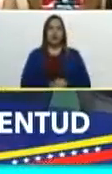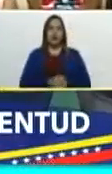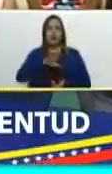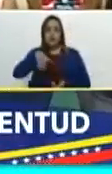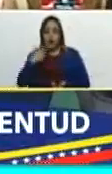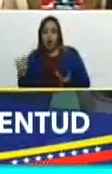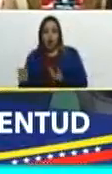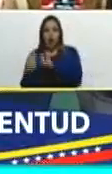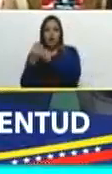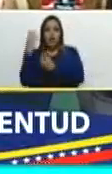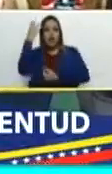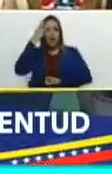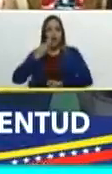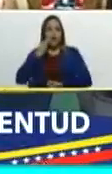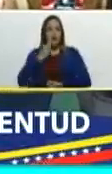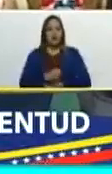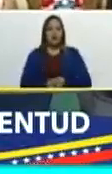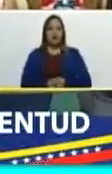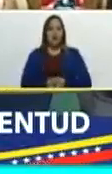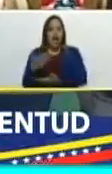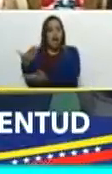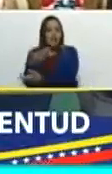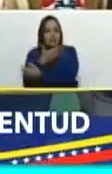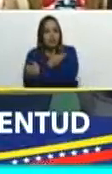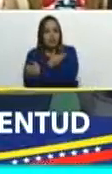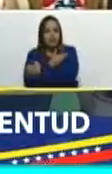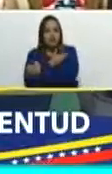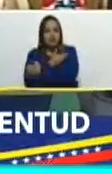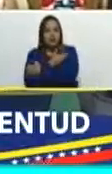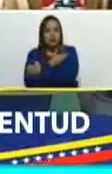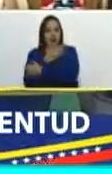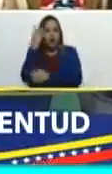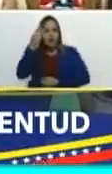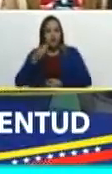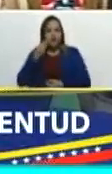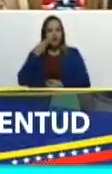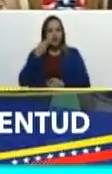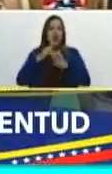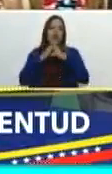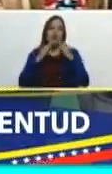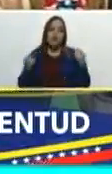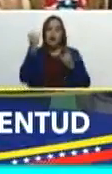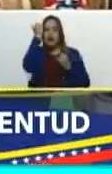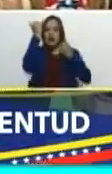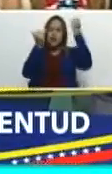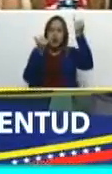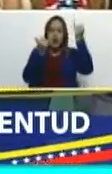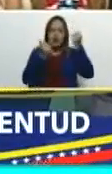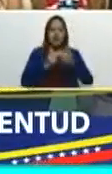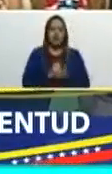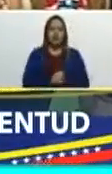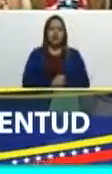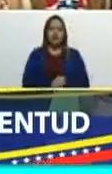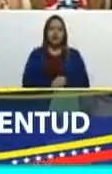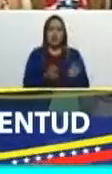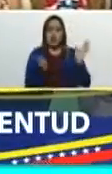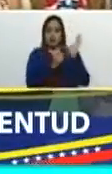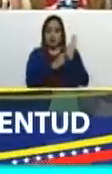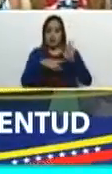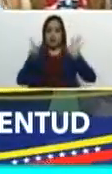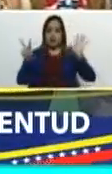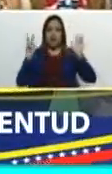a la juventud, abrazar a la juventud en todas sus expectativas. Aquí están 7